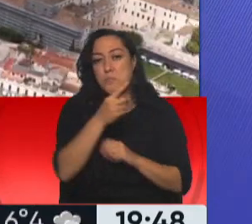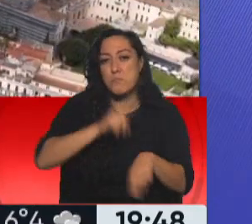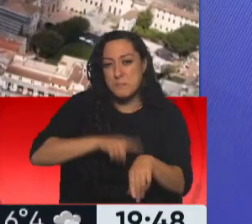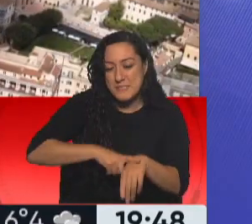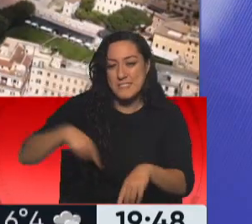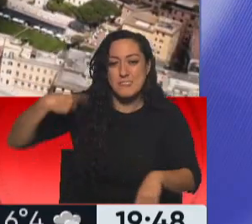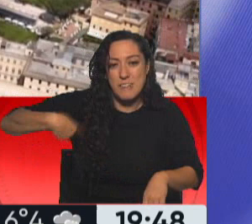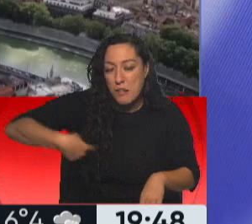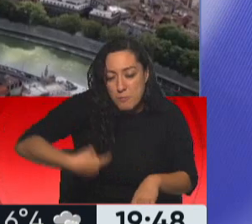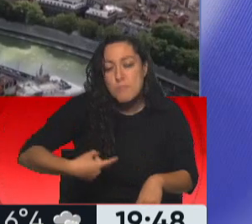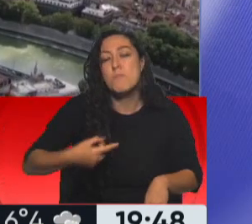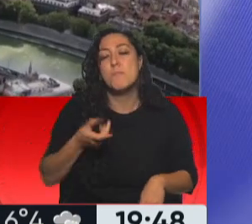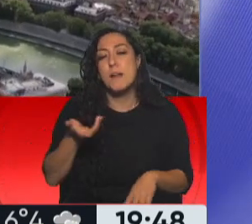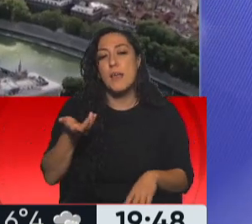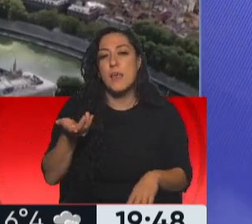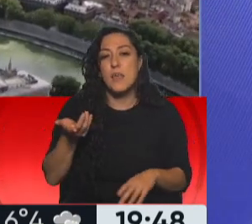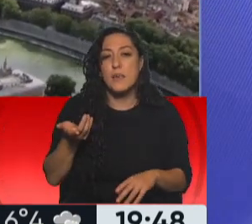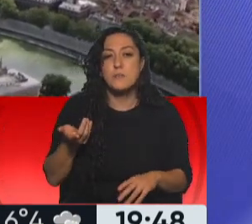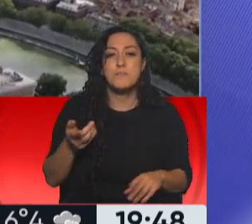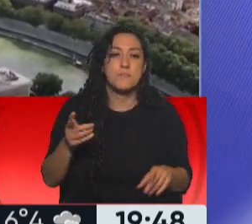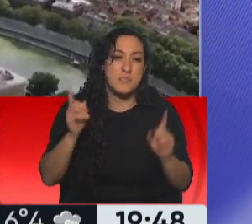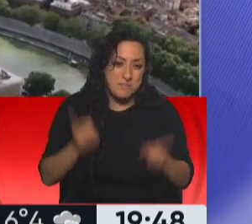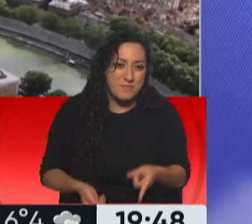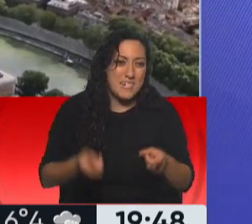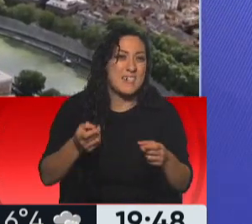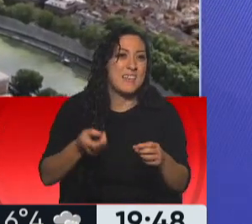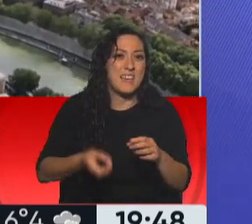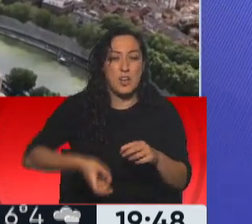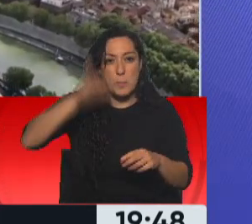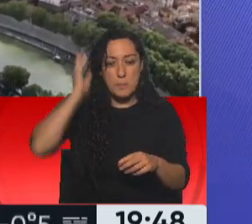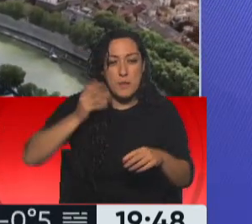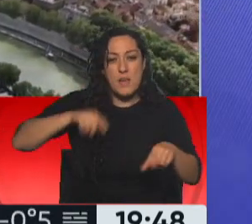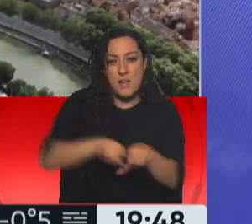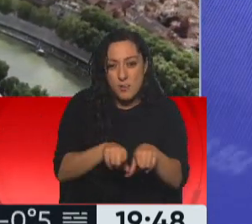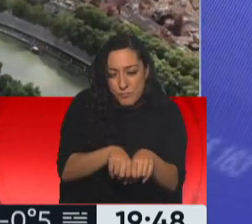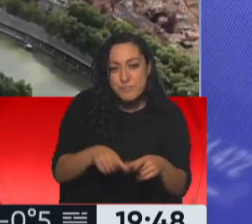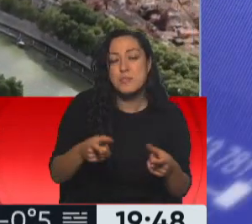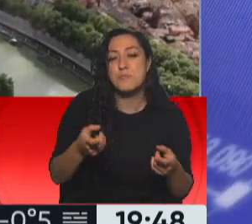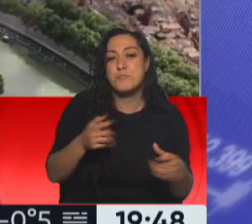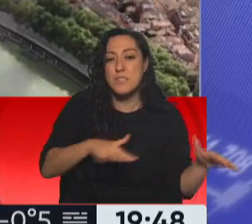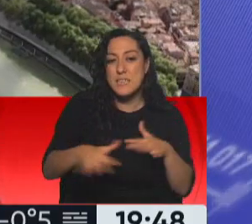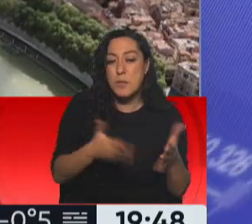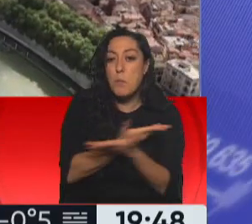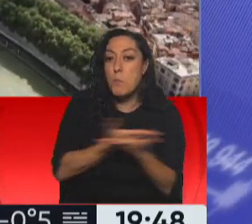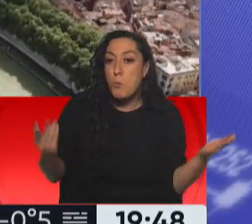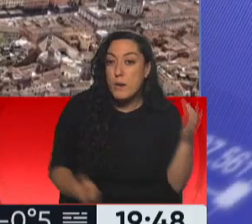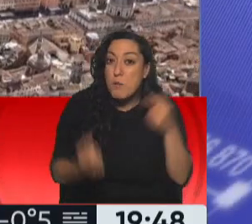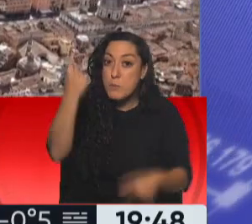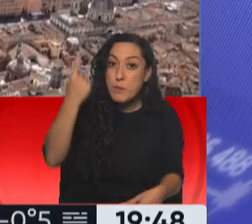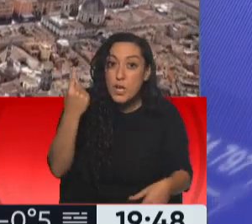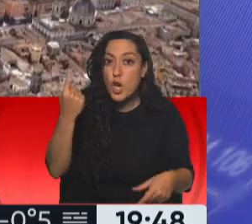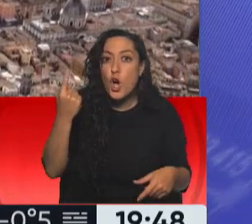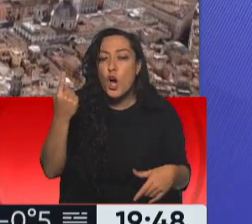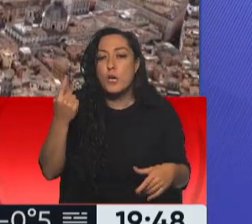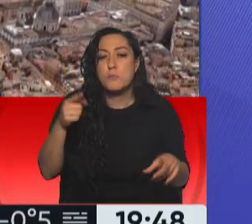sobre todo cuando coincidieron con el Imperio Romano, cada vez que asumía un papa, la primera actividad pública es parte de lo que se conoce como la